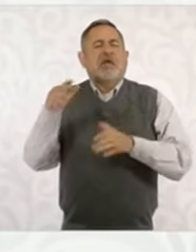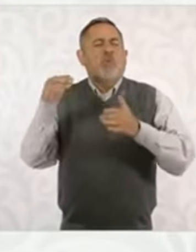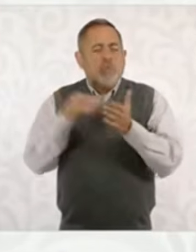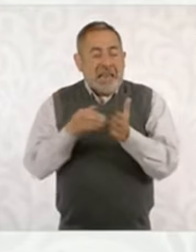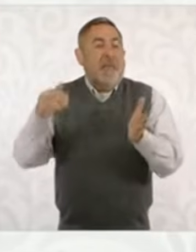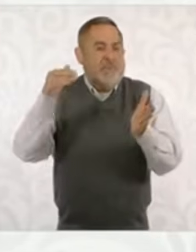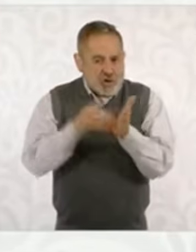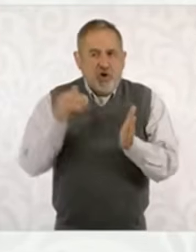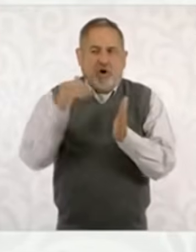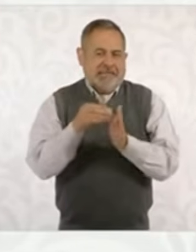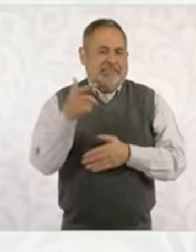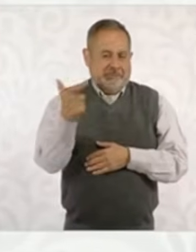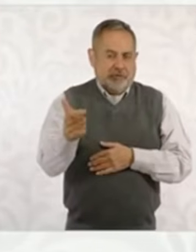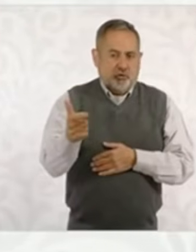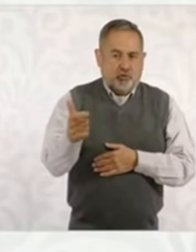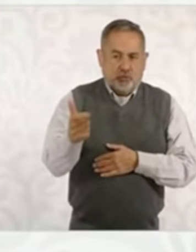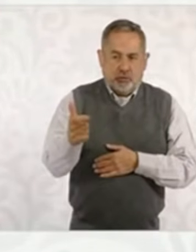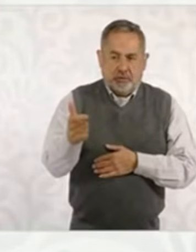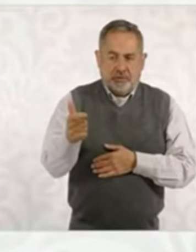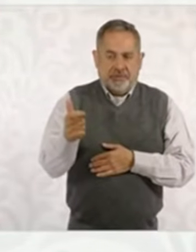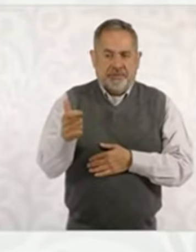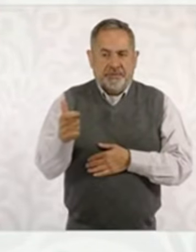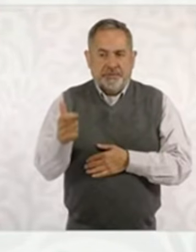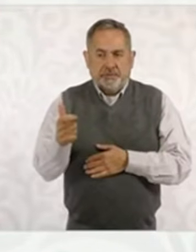779.000 millones de pesos.